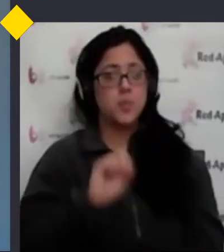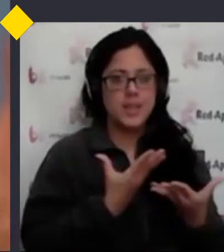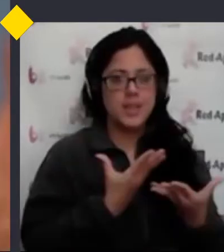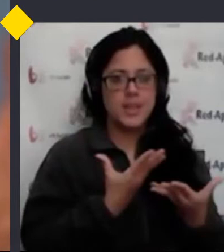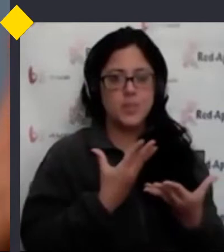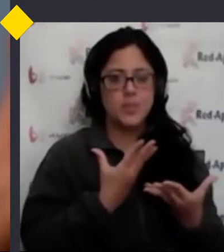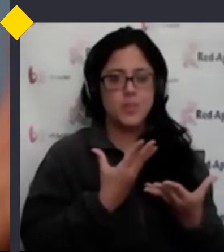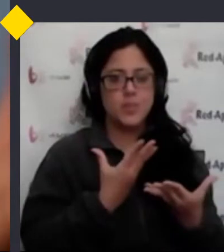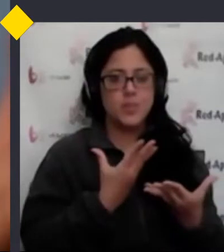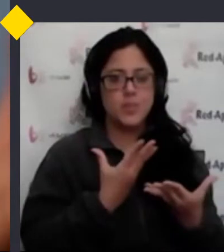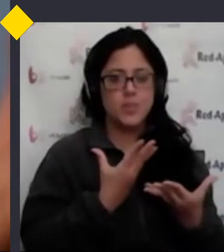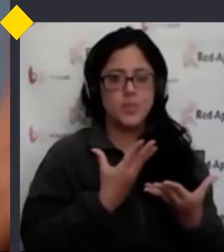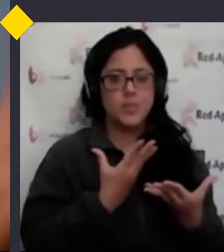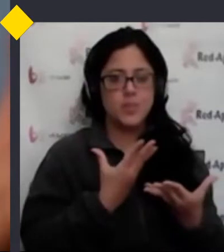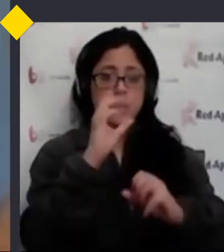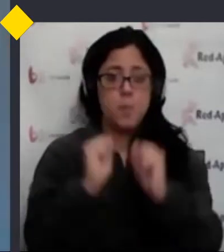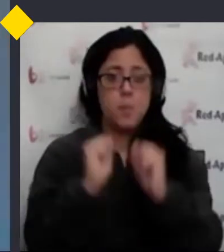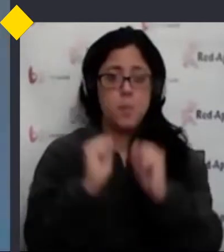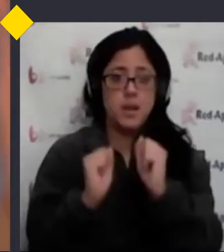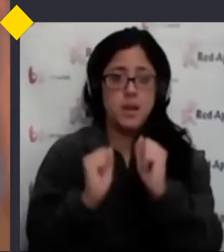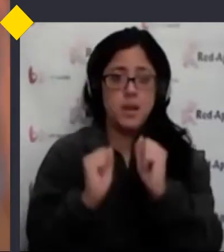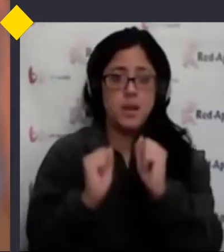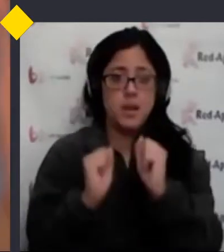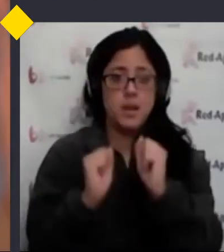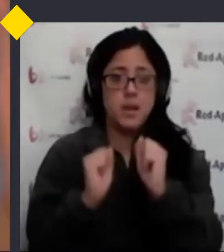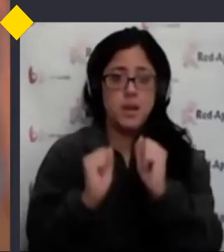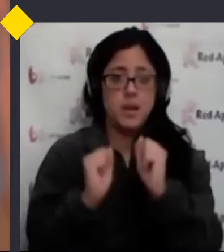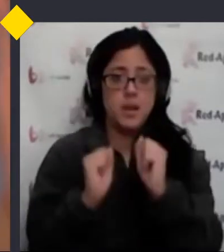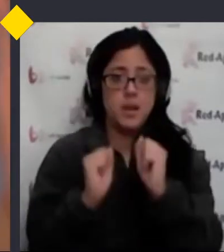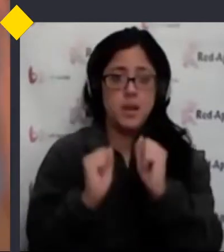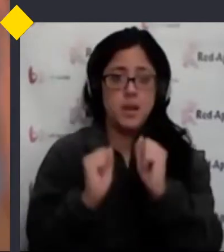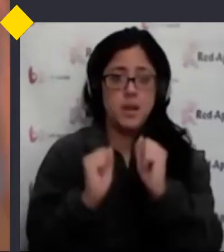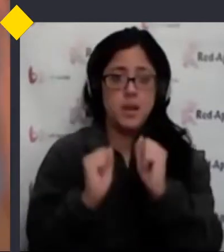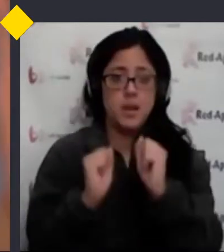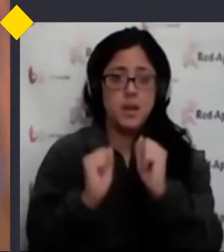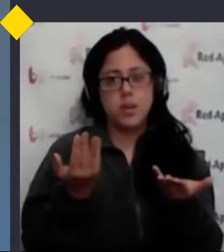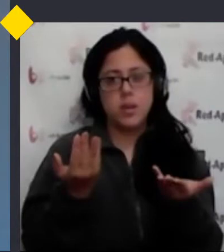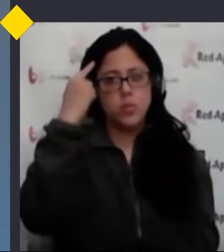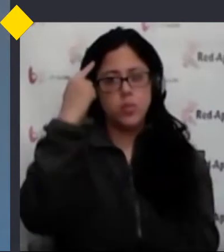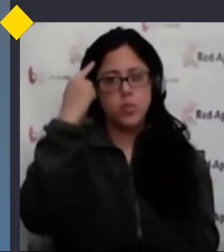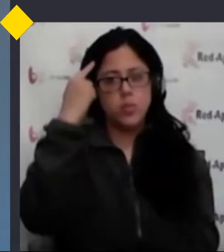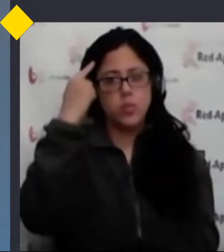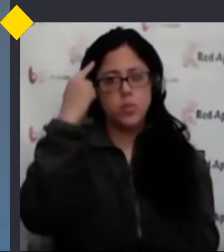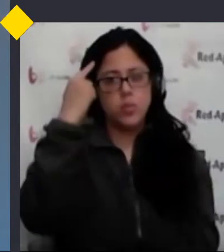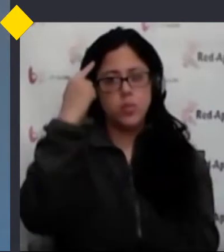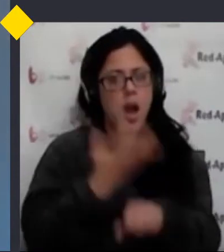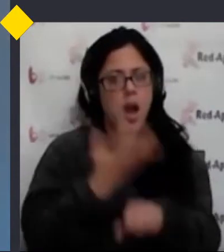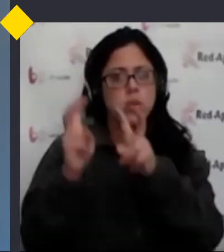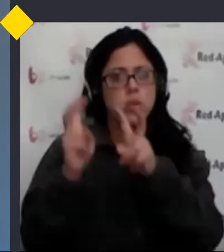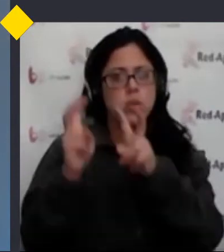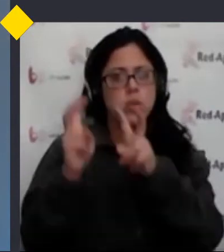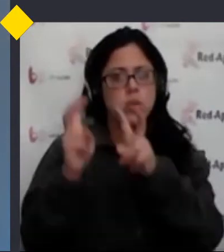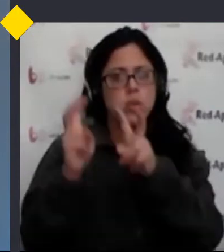para la empresa, creo que queda muy grande, porque para no generalizar, pero yo diría que hay algo común, que es qué opción yo